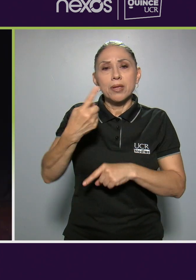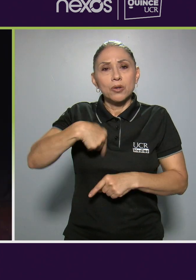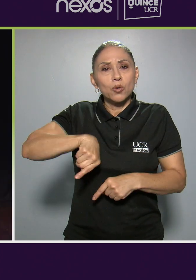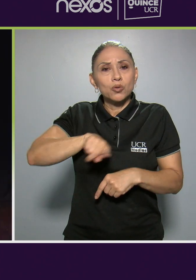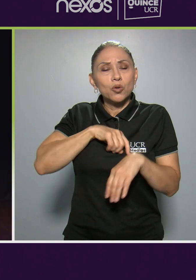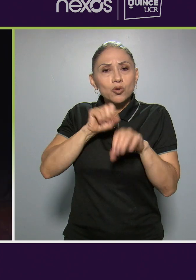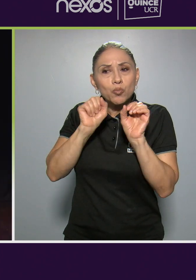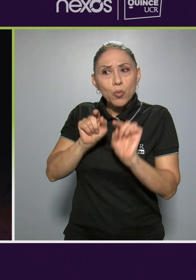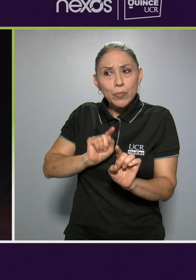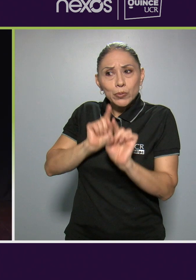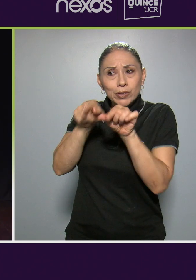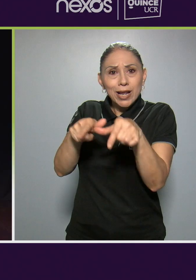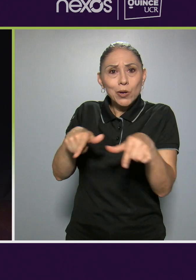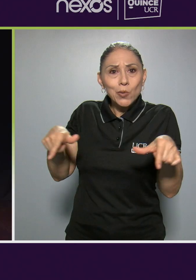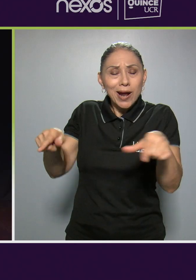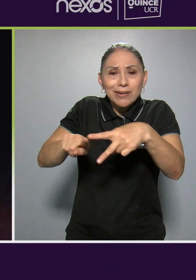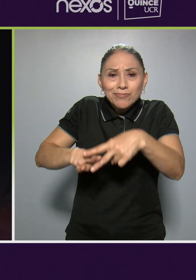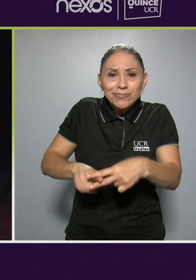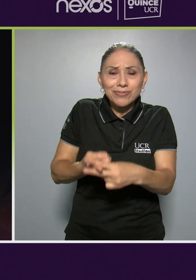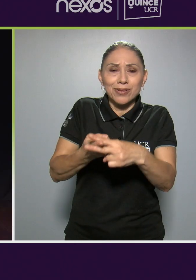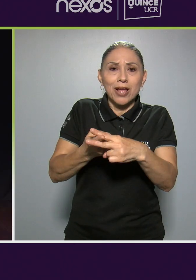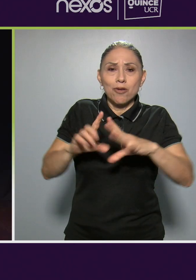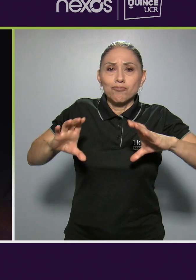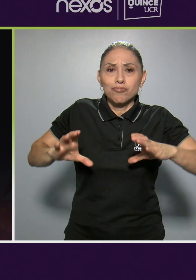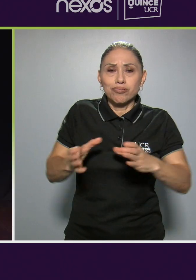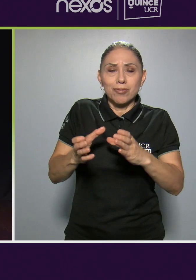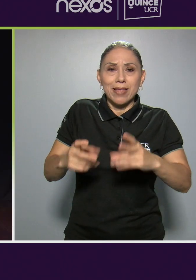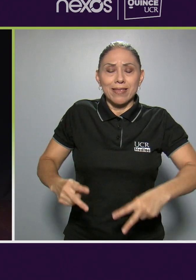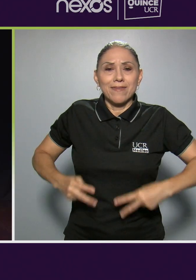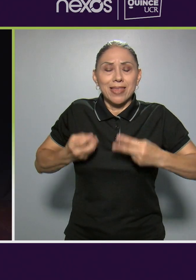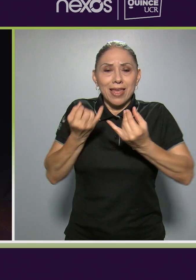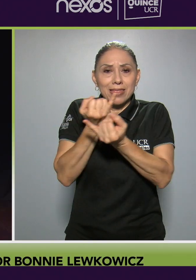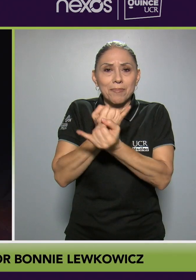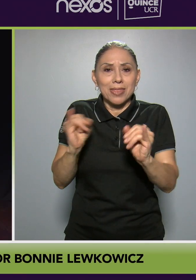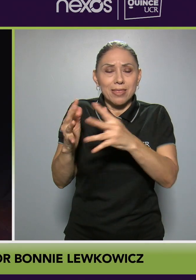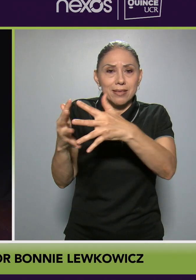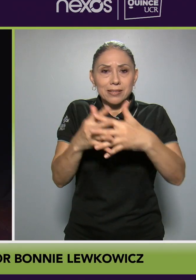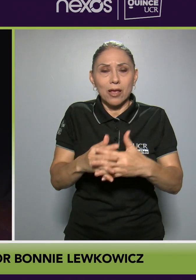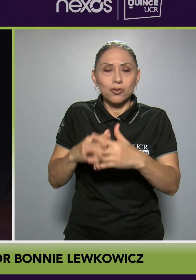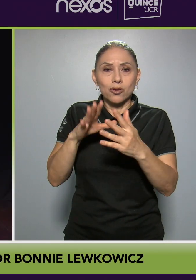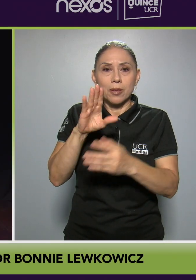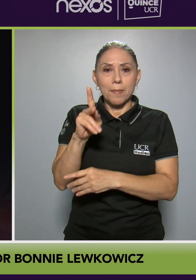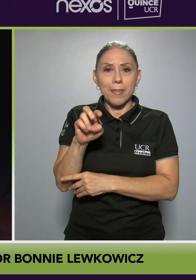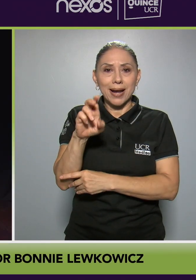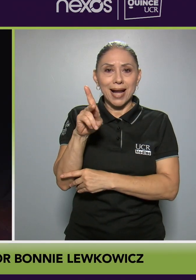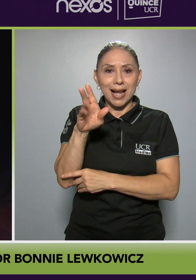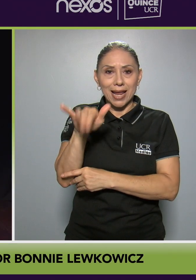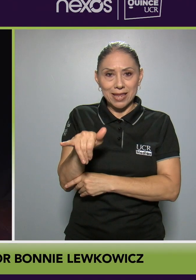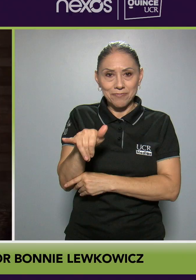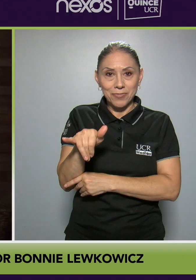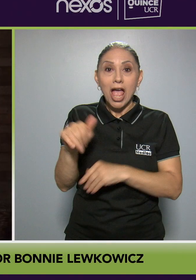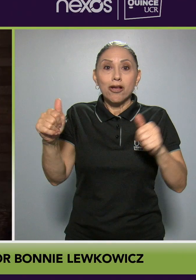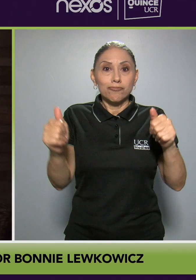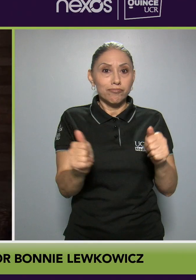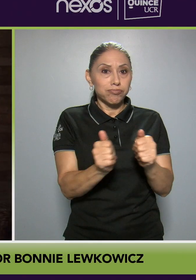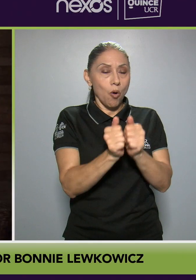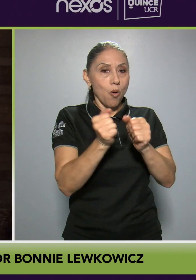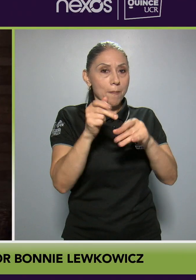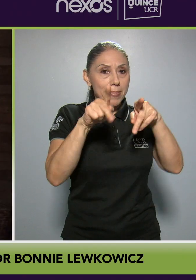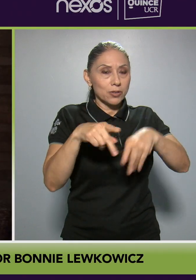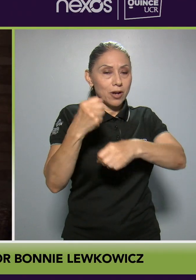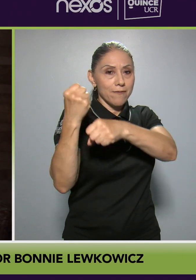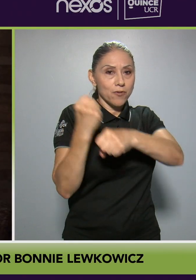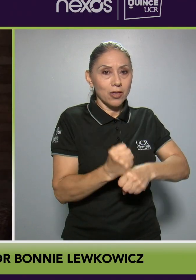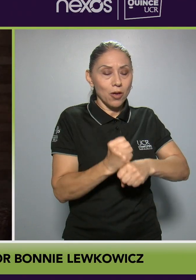en la cuna de donde nació el movimiento de vida independiente de los Estados Unidos, que fue en Berkeley, estar con la fundadora de la